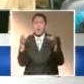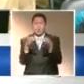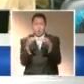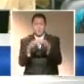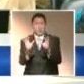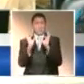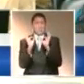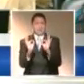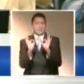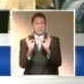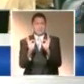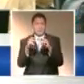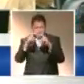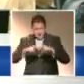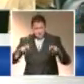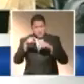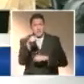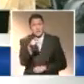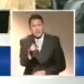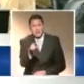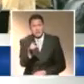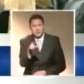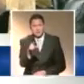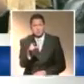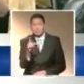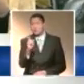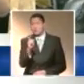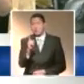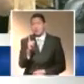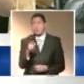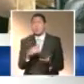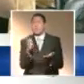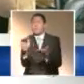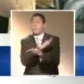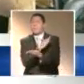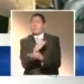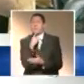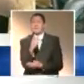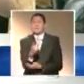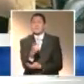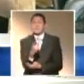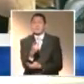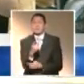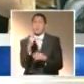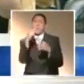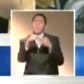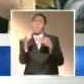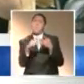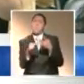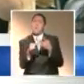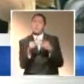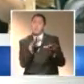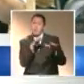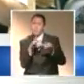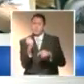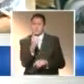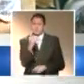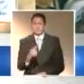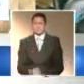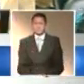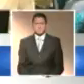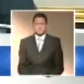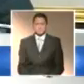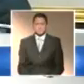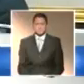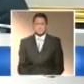ese sentido, solicitamos que se abra el debate, se nombre una comisión especial para investigar esto y